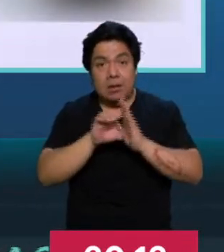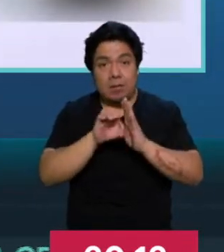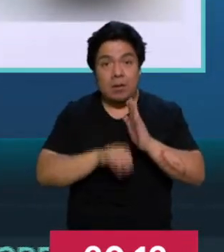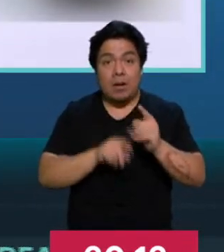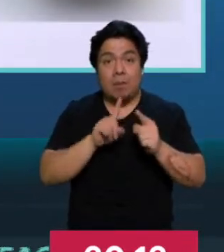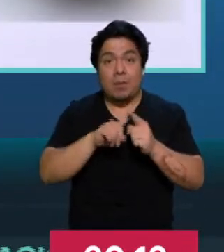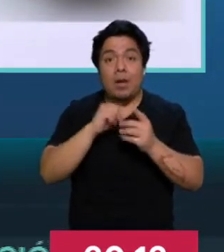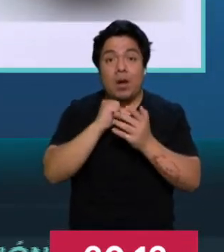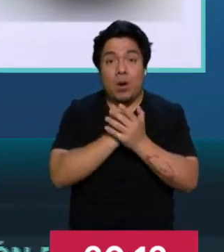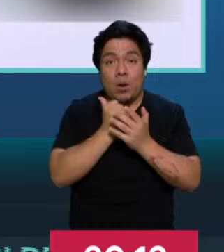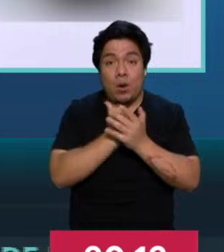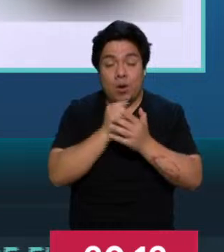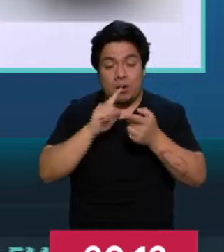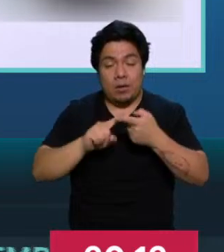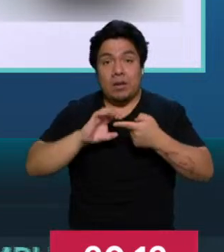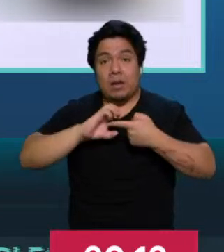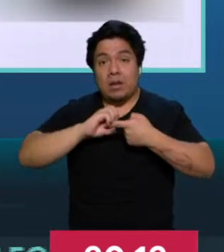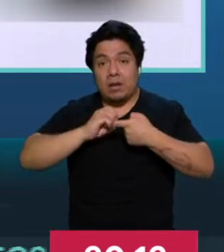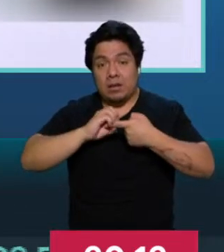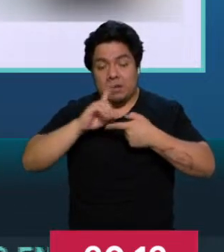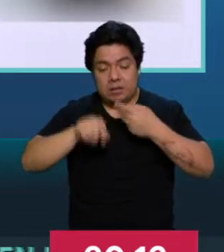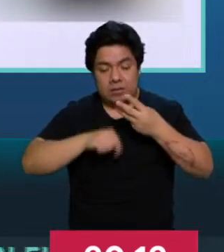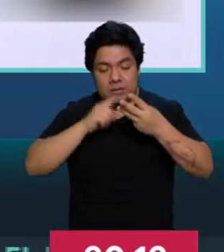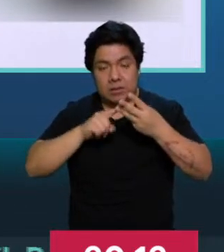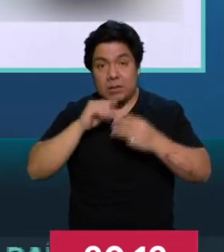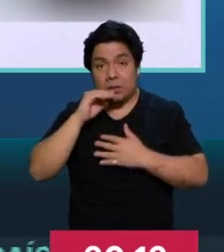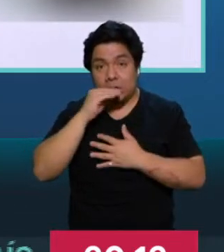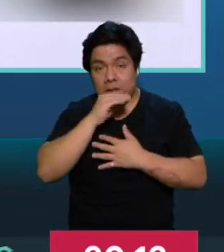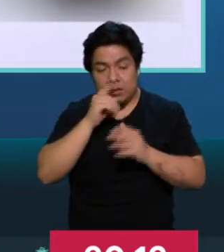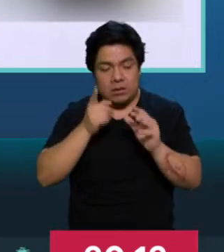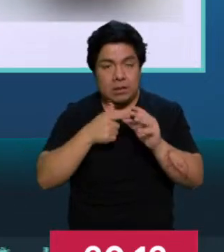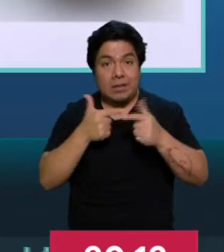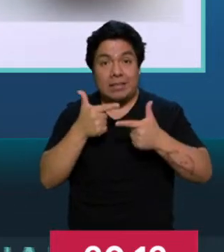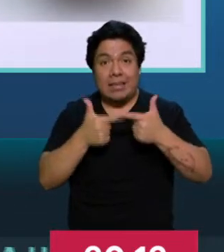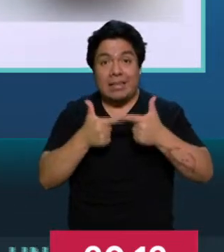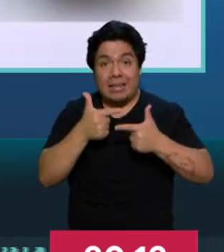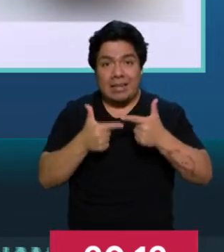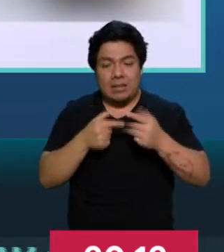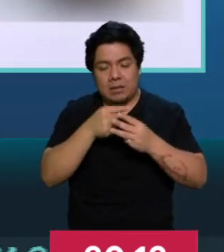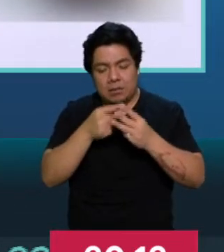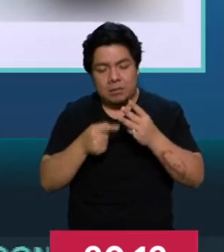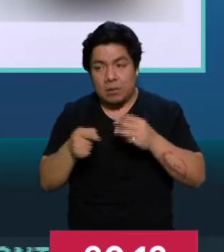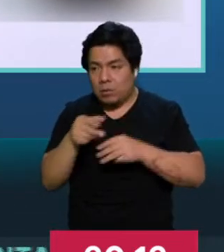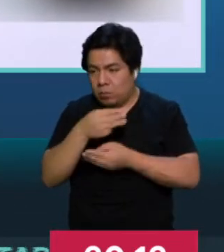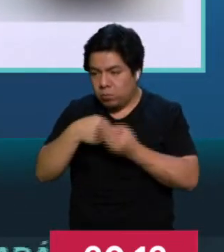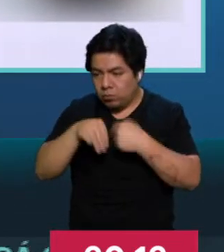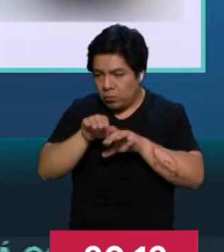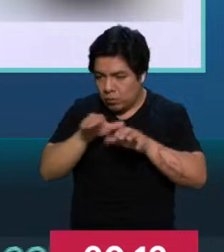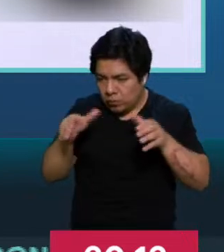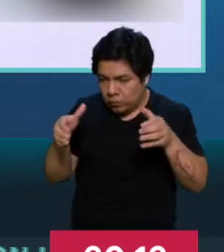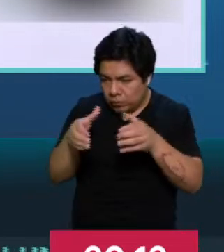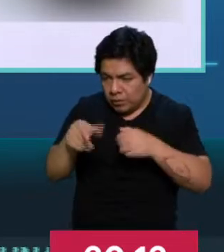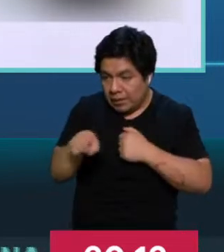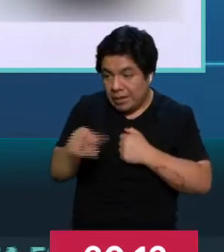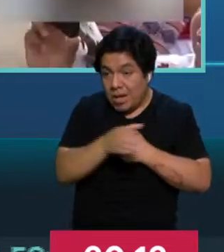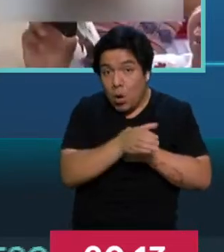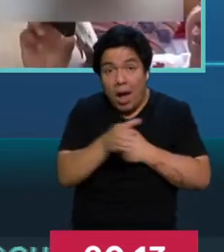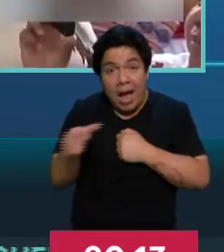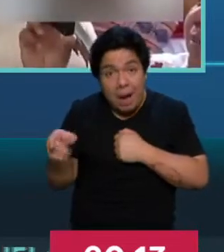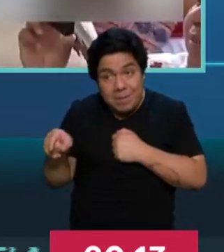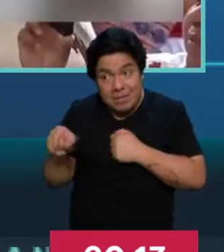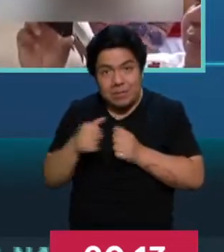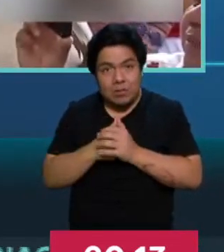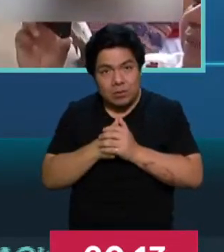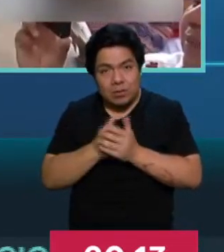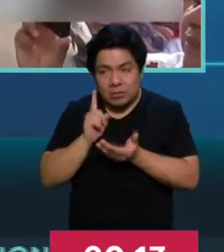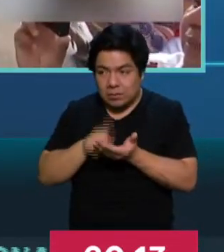arroz, el frijol, el maíz. También se habla de la leche, pero se inicia con este mundo campesino y bueno, hay que